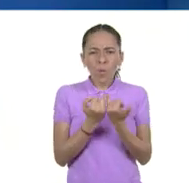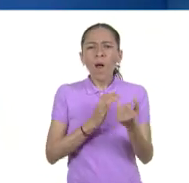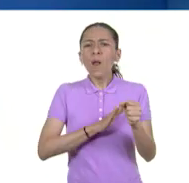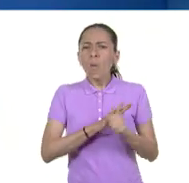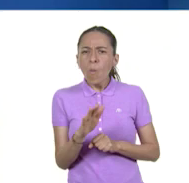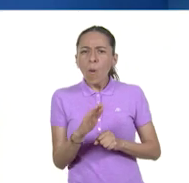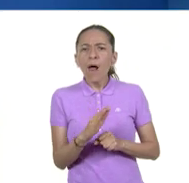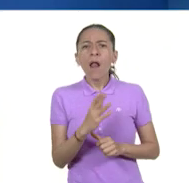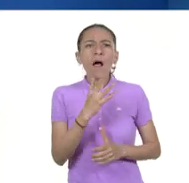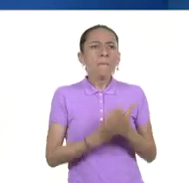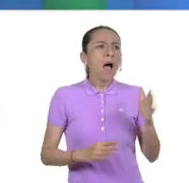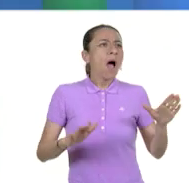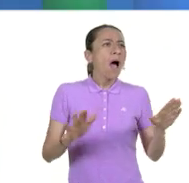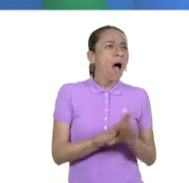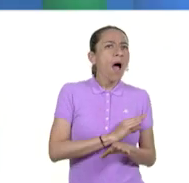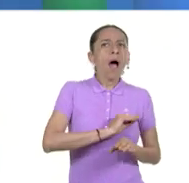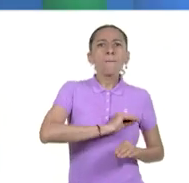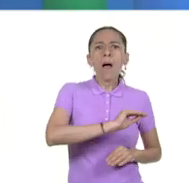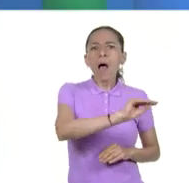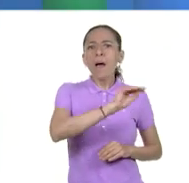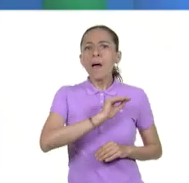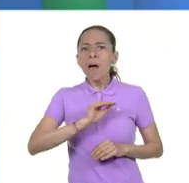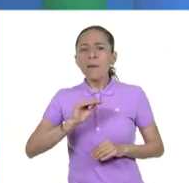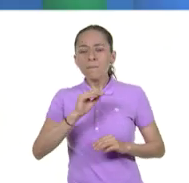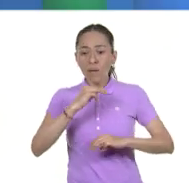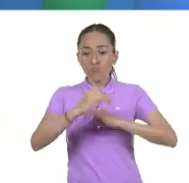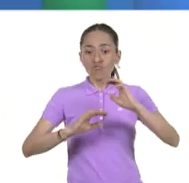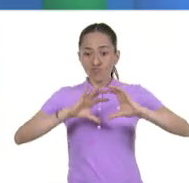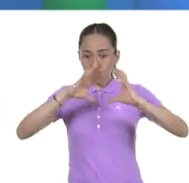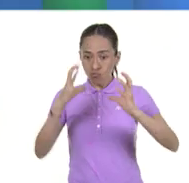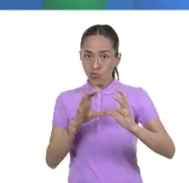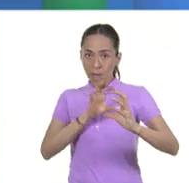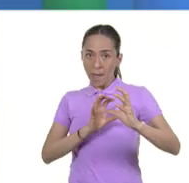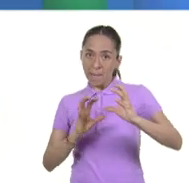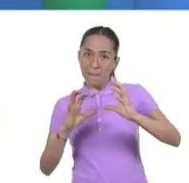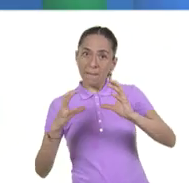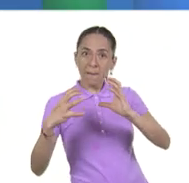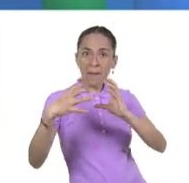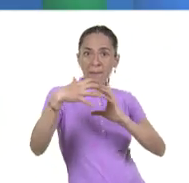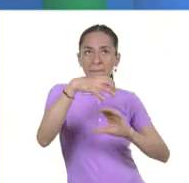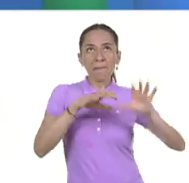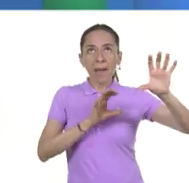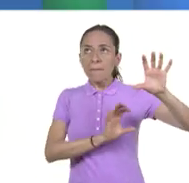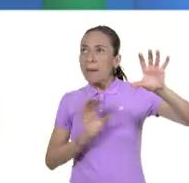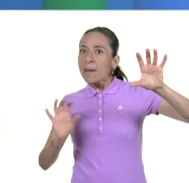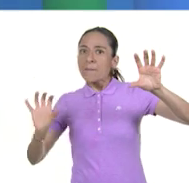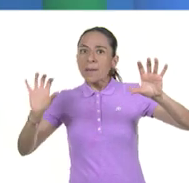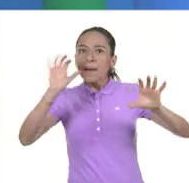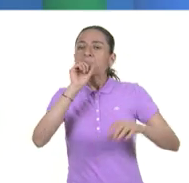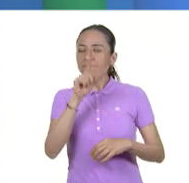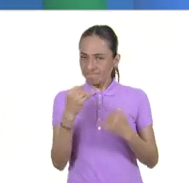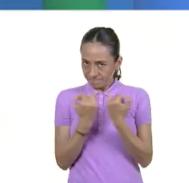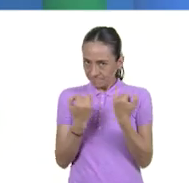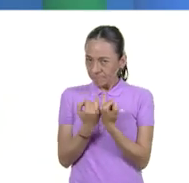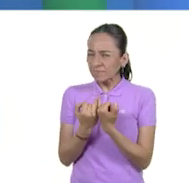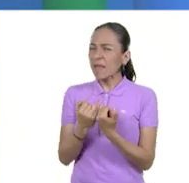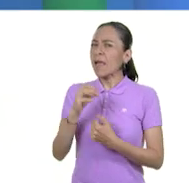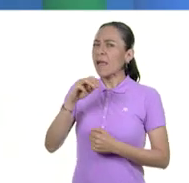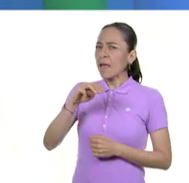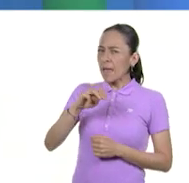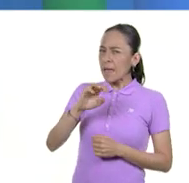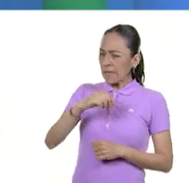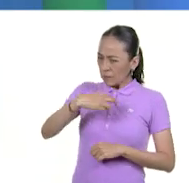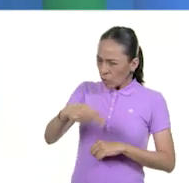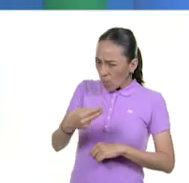cada continente. A propósito, también recuerdo que los migrantes reciben el nombre de emigrantes